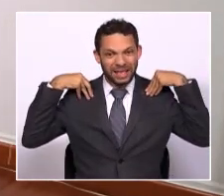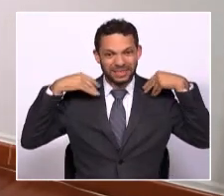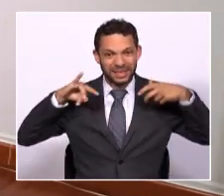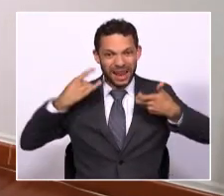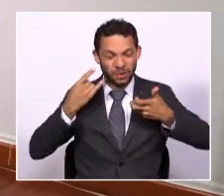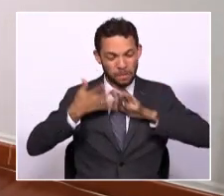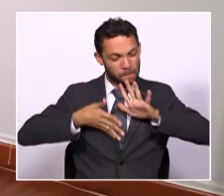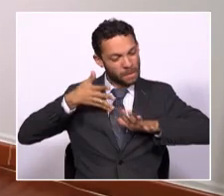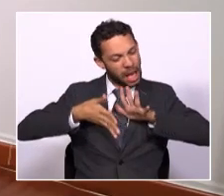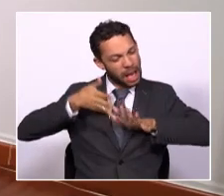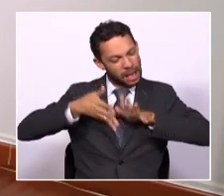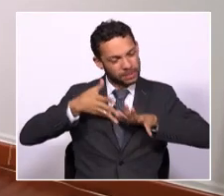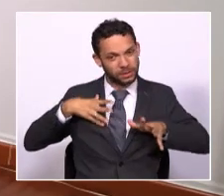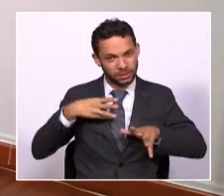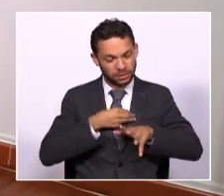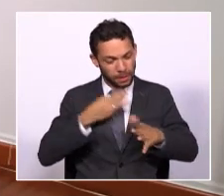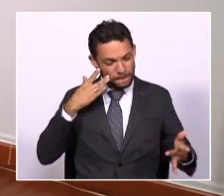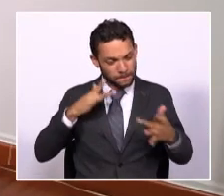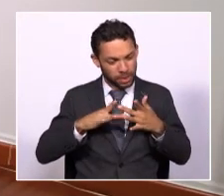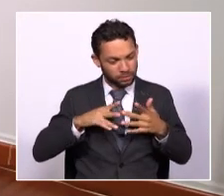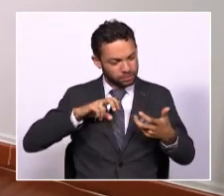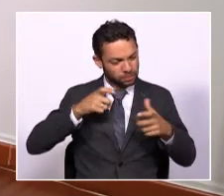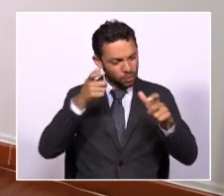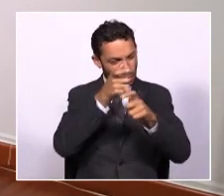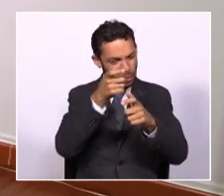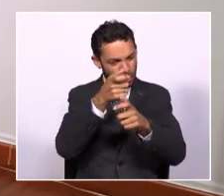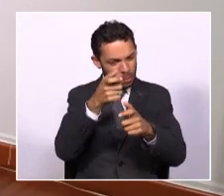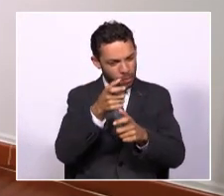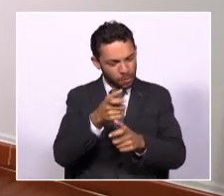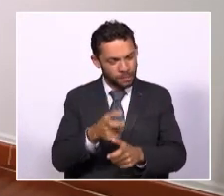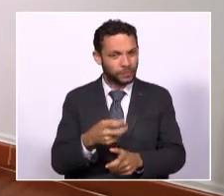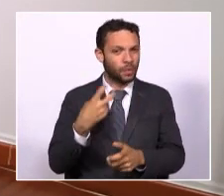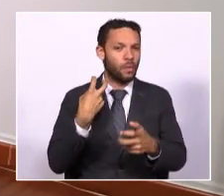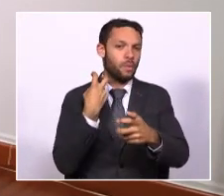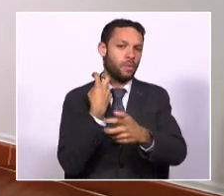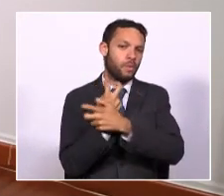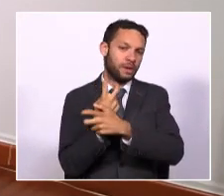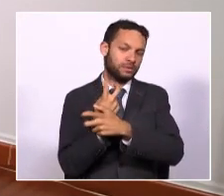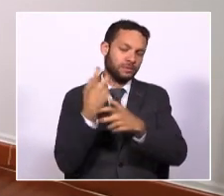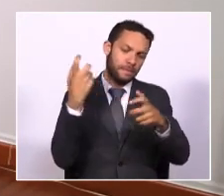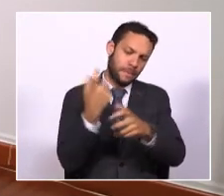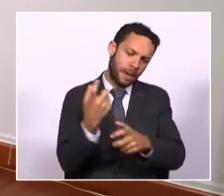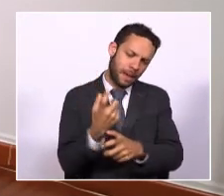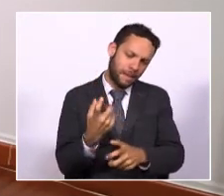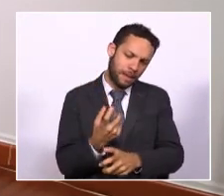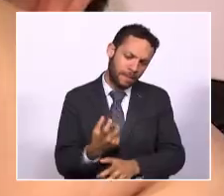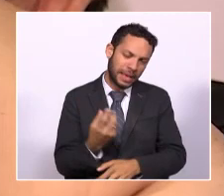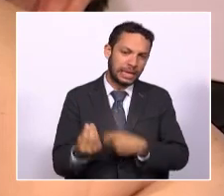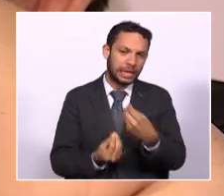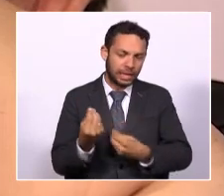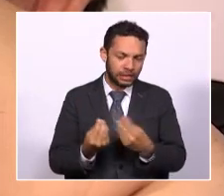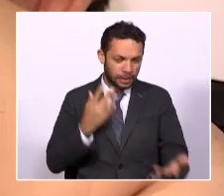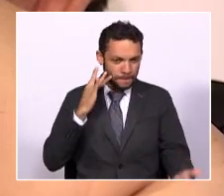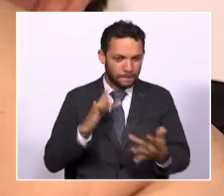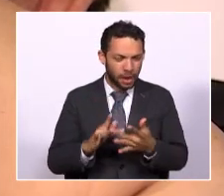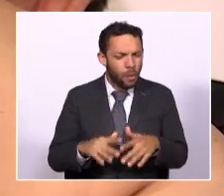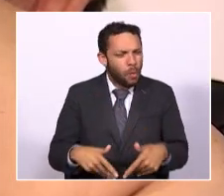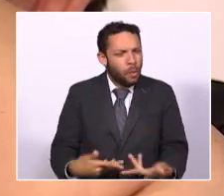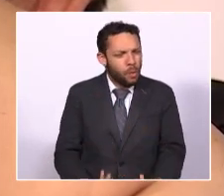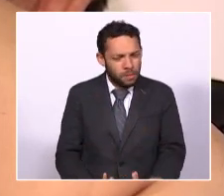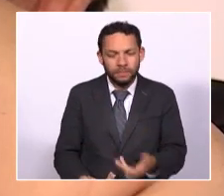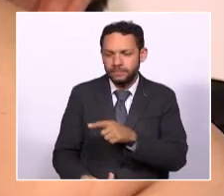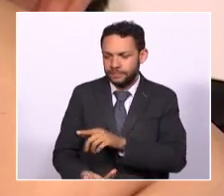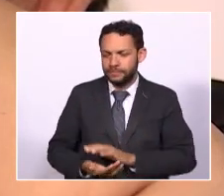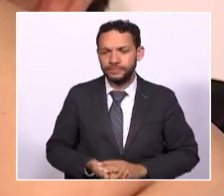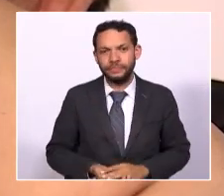inserción en la columna vertebral y saber manejar ese proceso de subluxación. Bueno, perfecto.